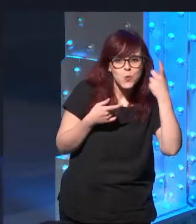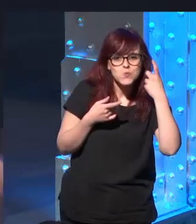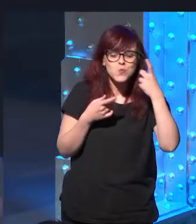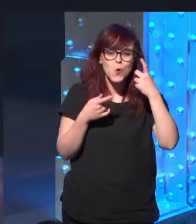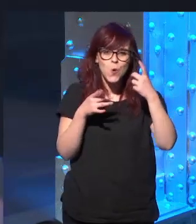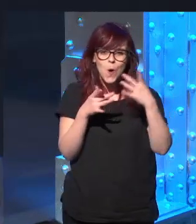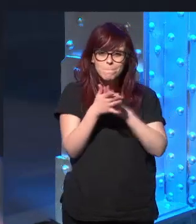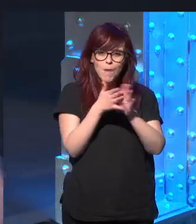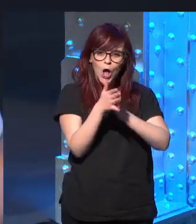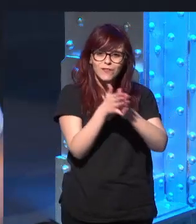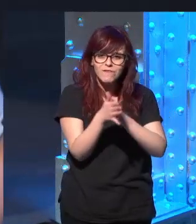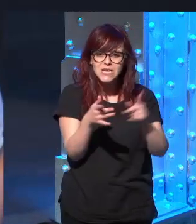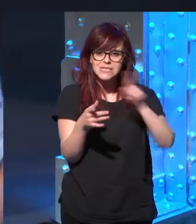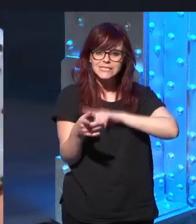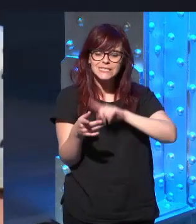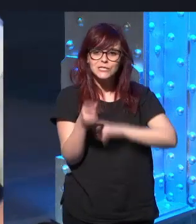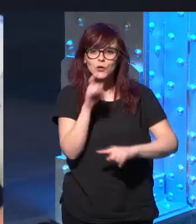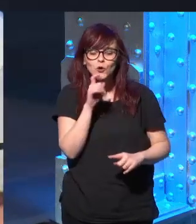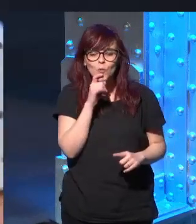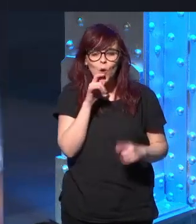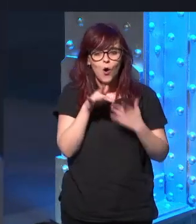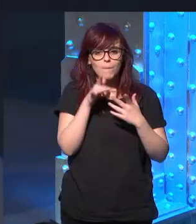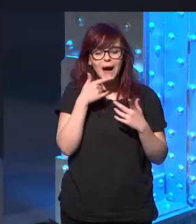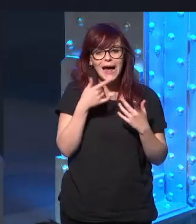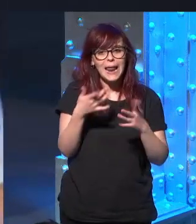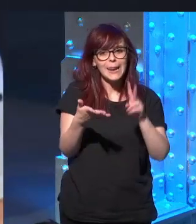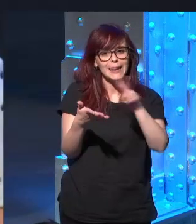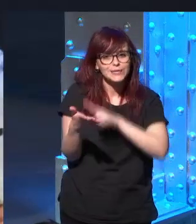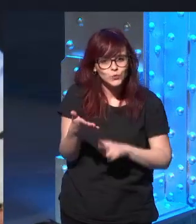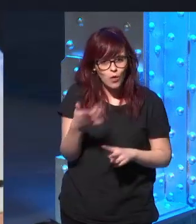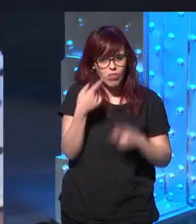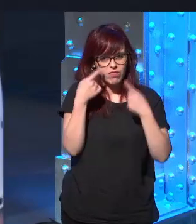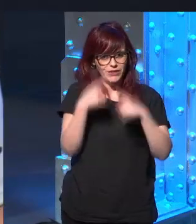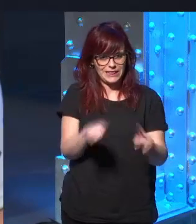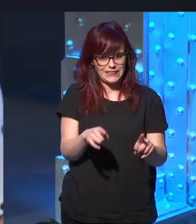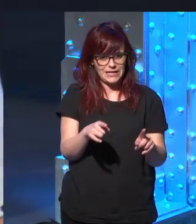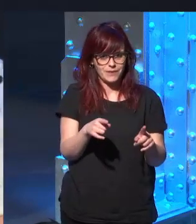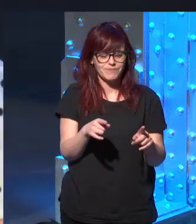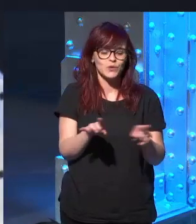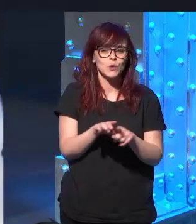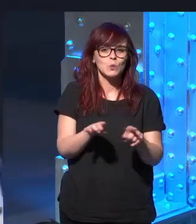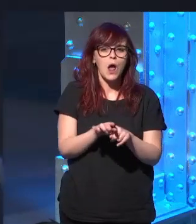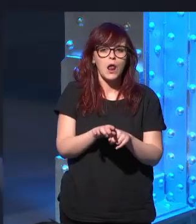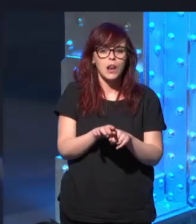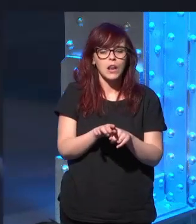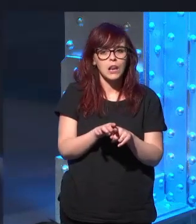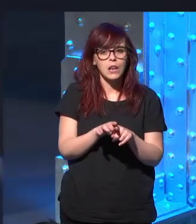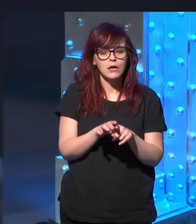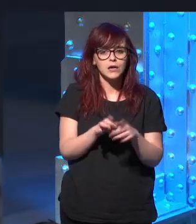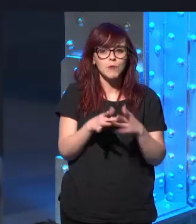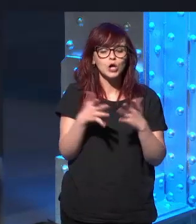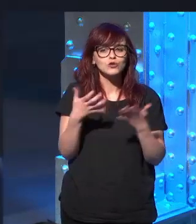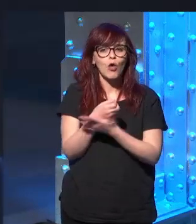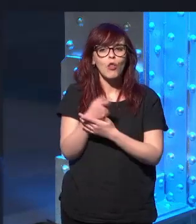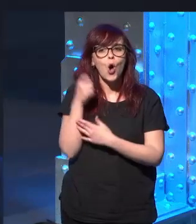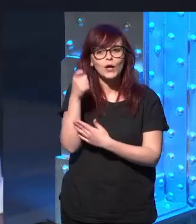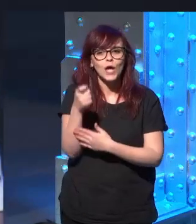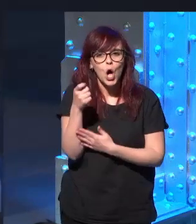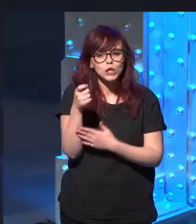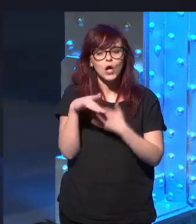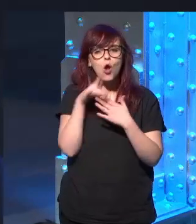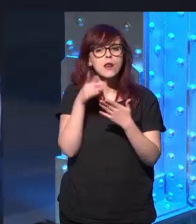puede... Cada persona tiene un tipo de lectura diferente, ¿no? No creo que todos tengamos que leer El Quijote, El